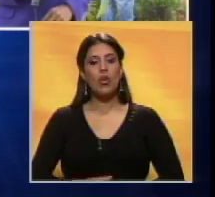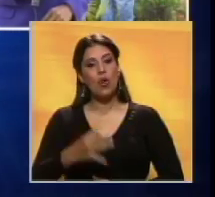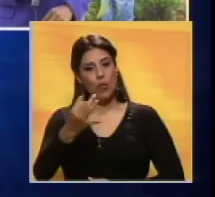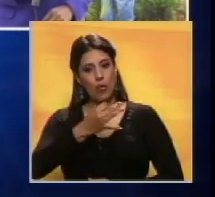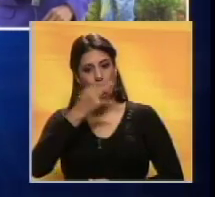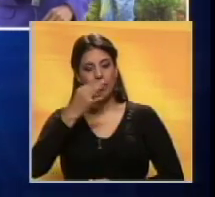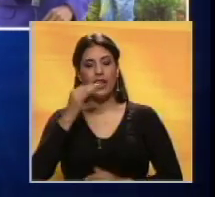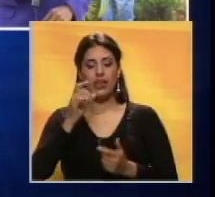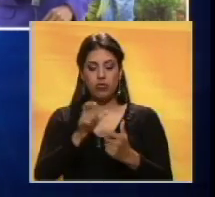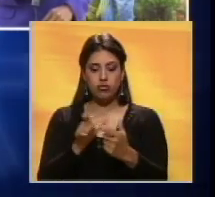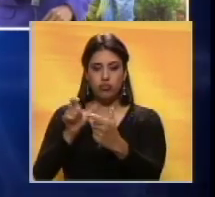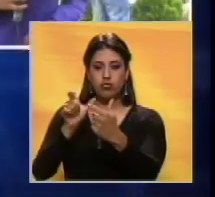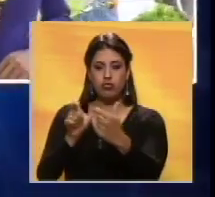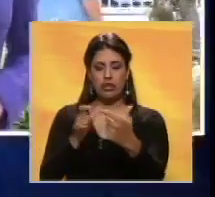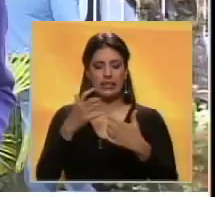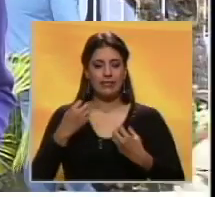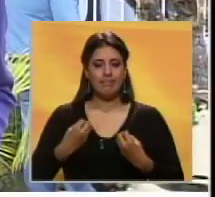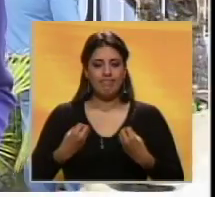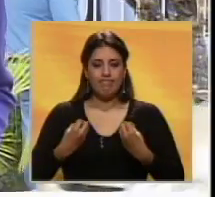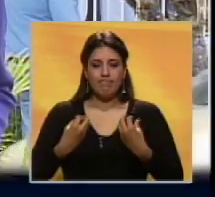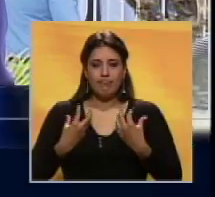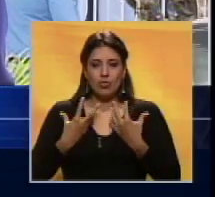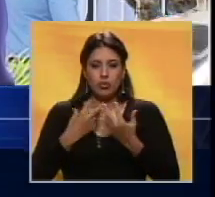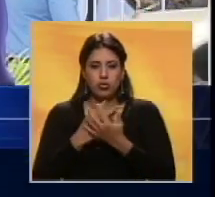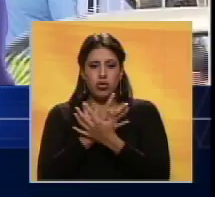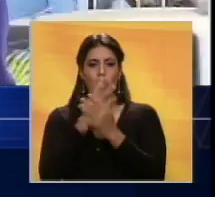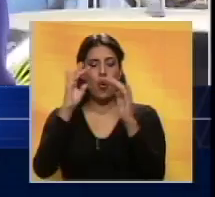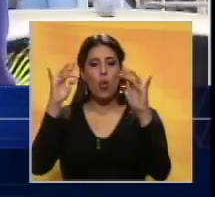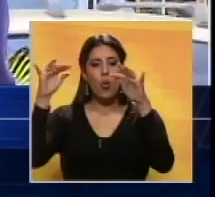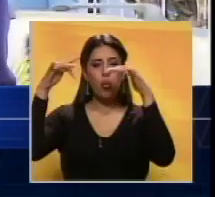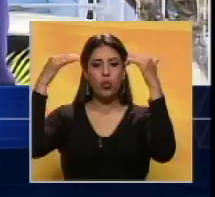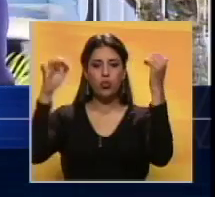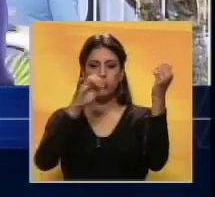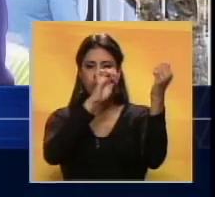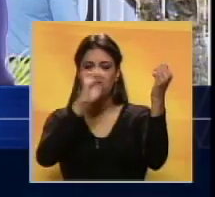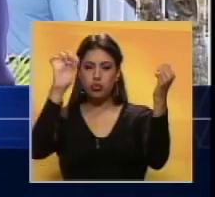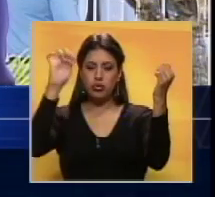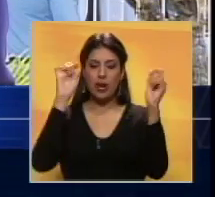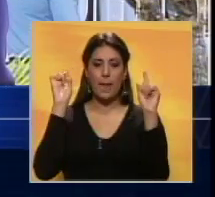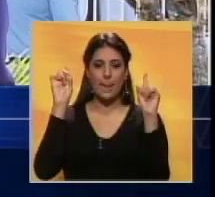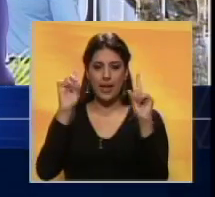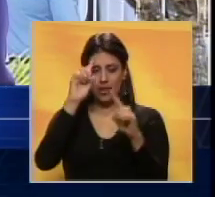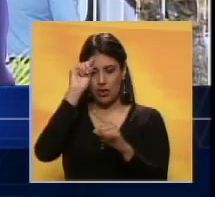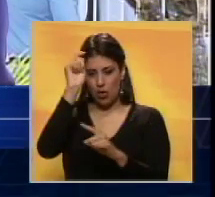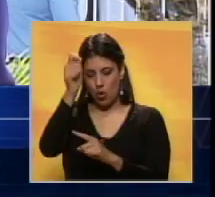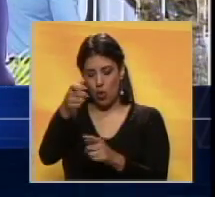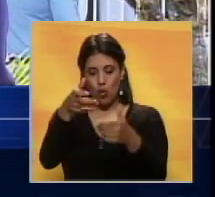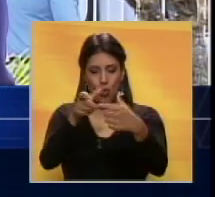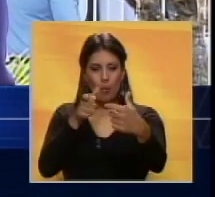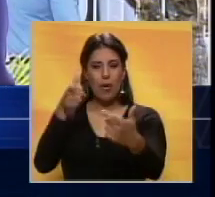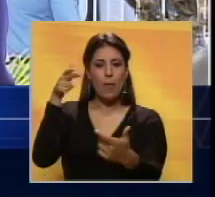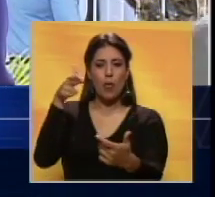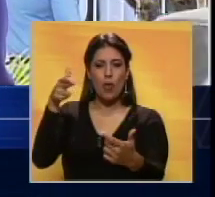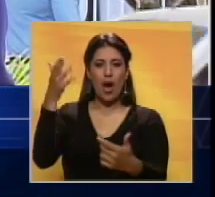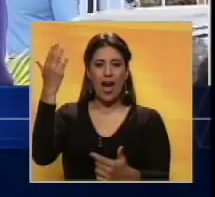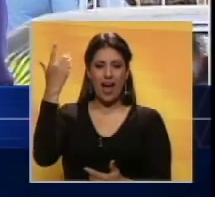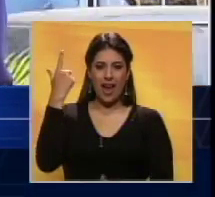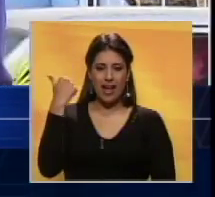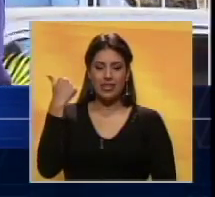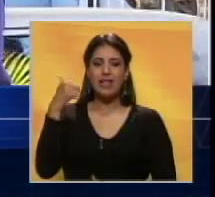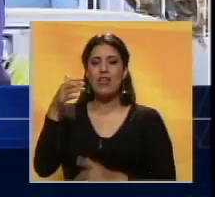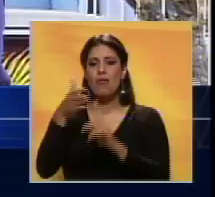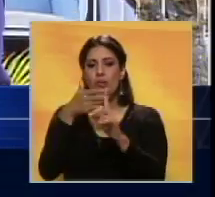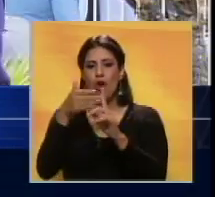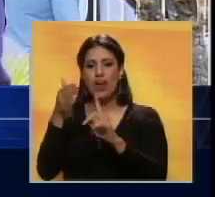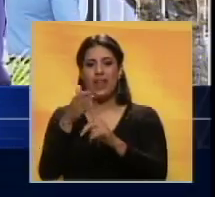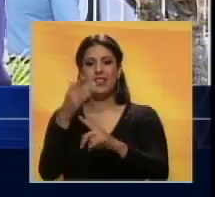Buenas tardes, una ceremonia bastante emotiva. El sistema de orquestas sinfónicas ha venido a rendirle un homenaje a Armando Cañizales, quien murió en